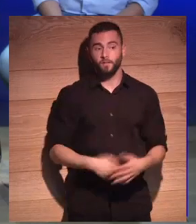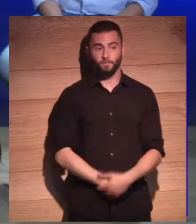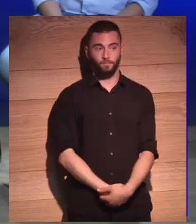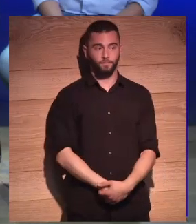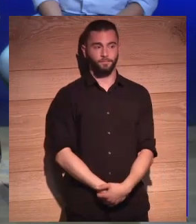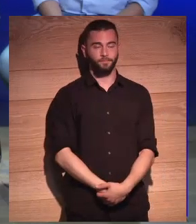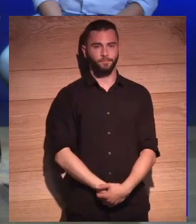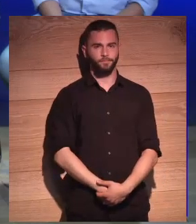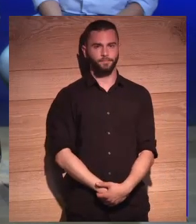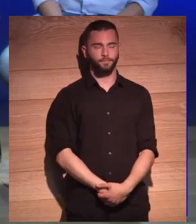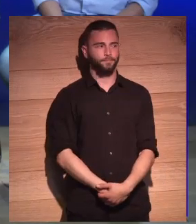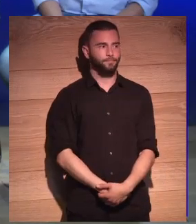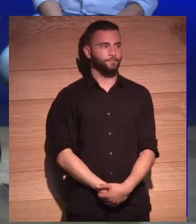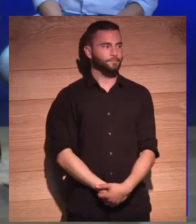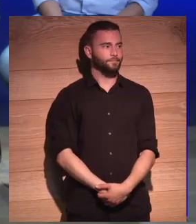Adelante.